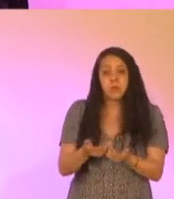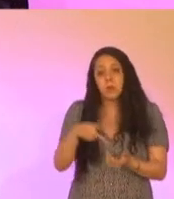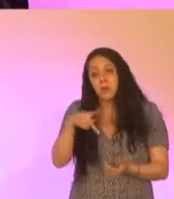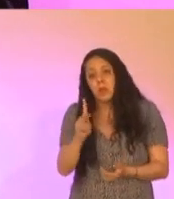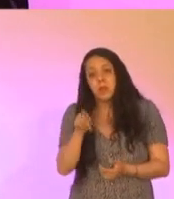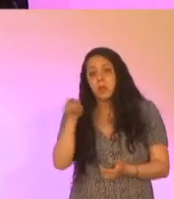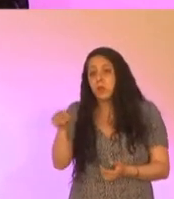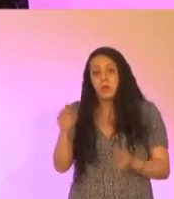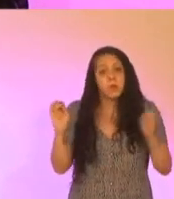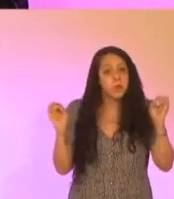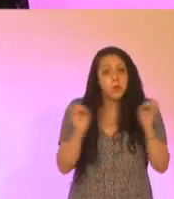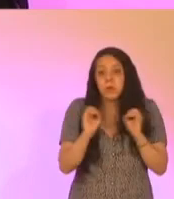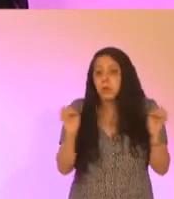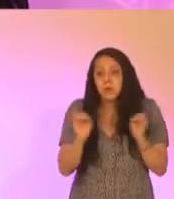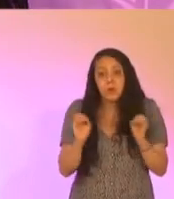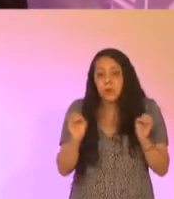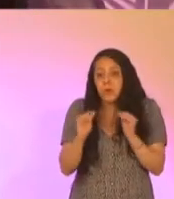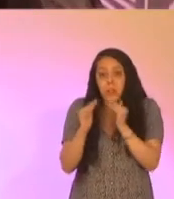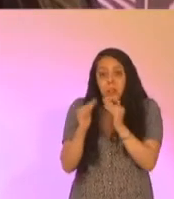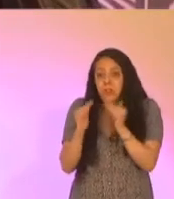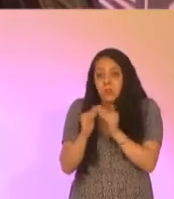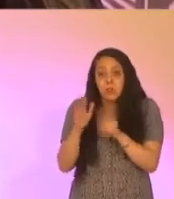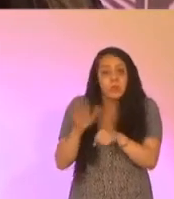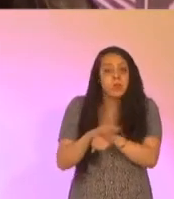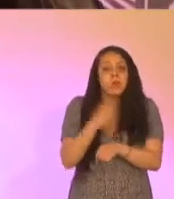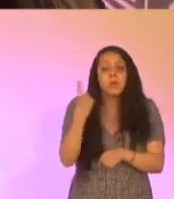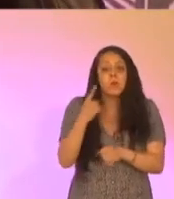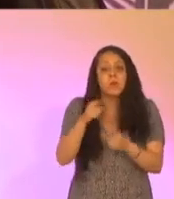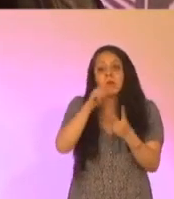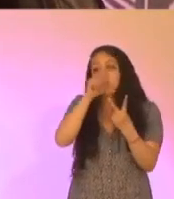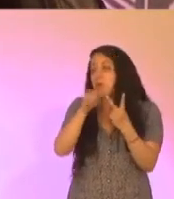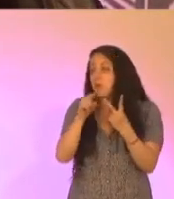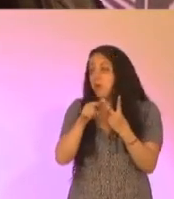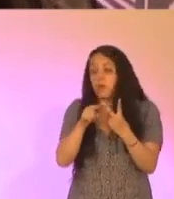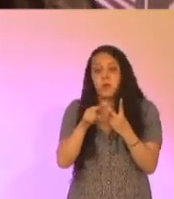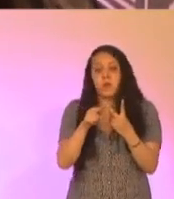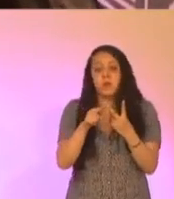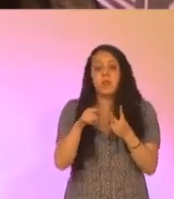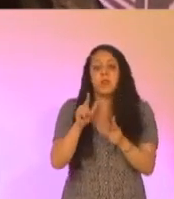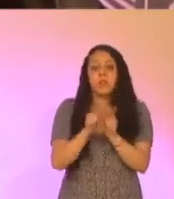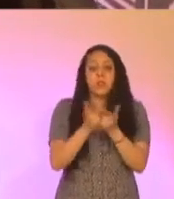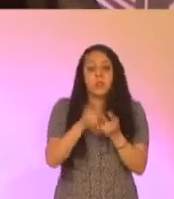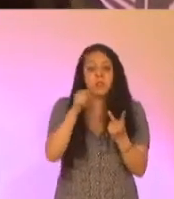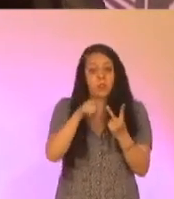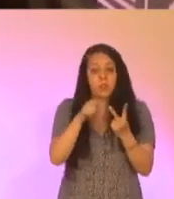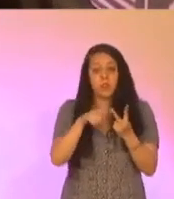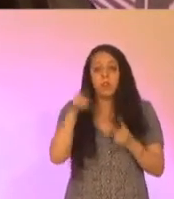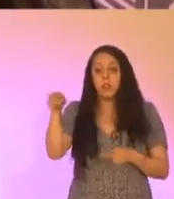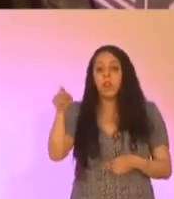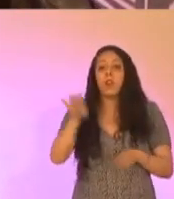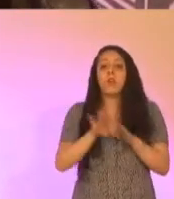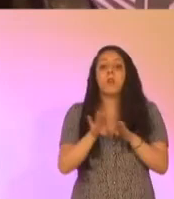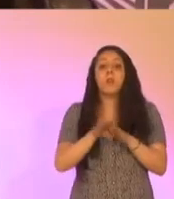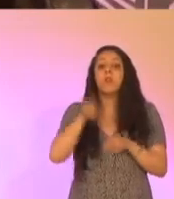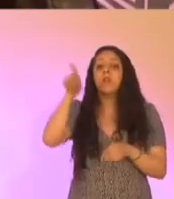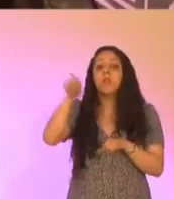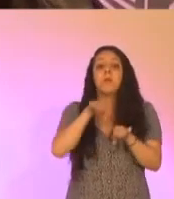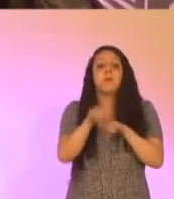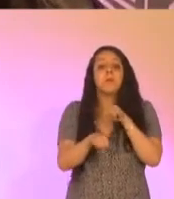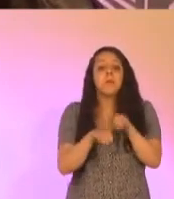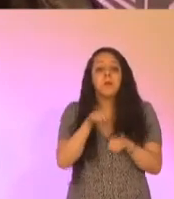encerrada porque el otro texto que viene es de christina que más bien trabajaba de repartidora en california